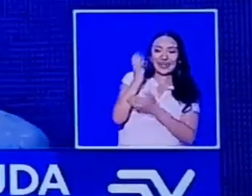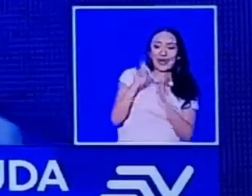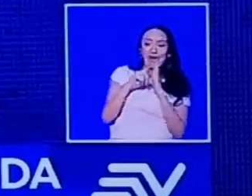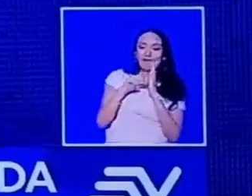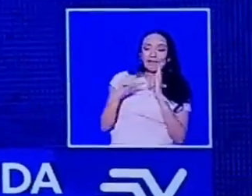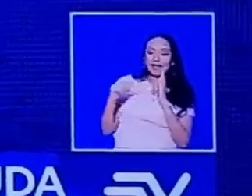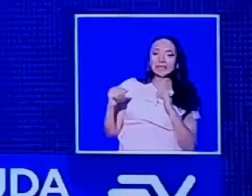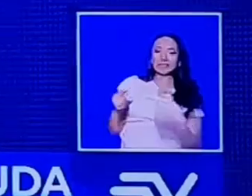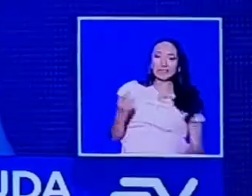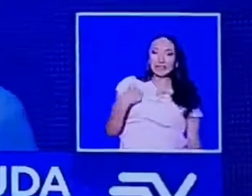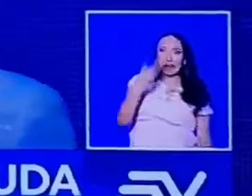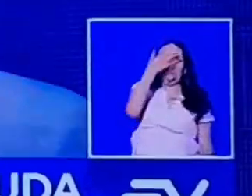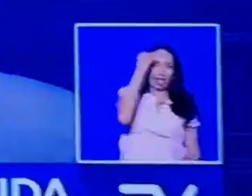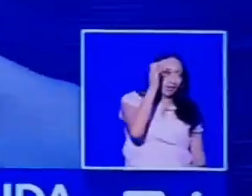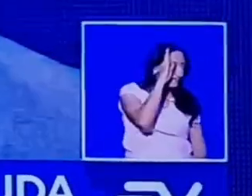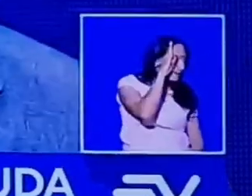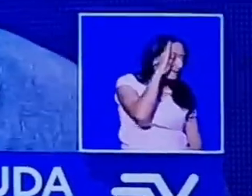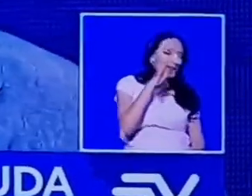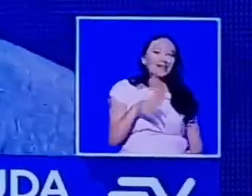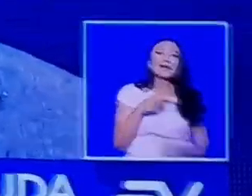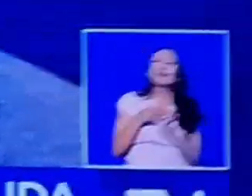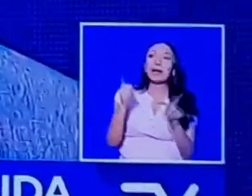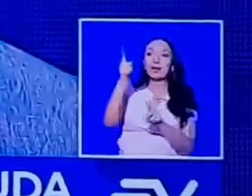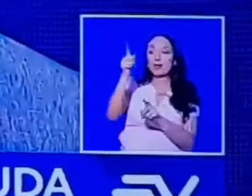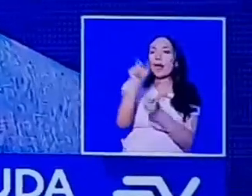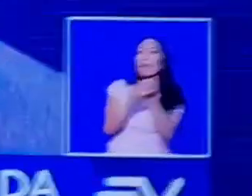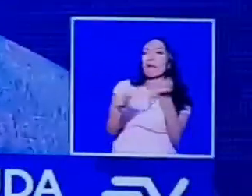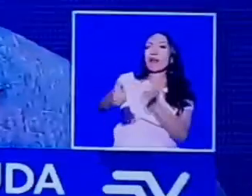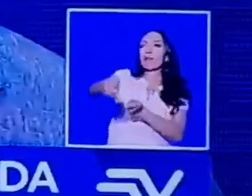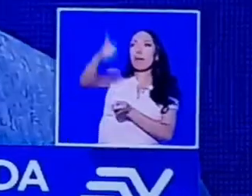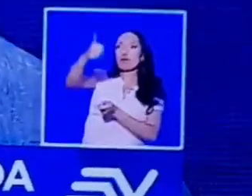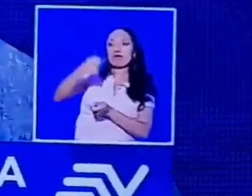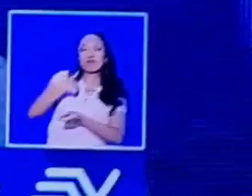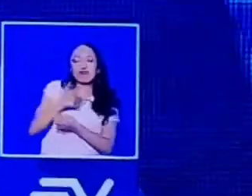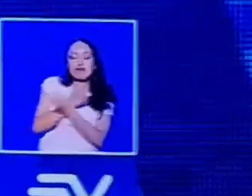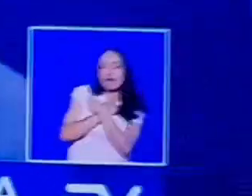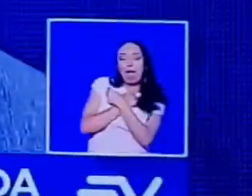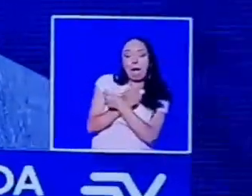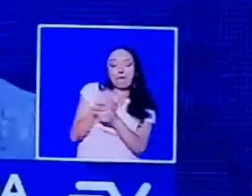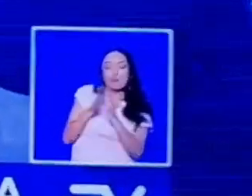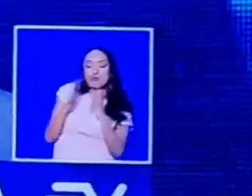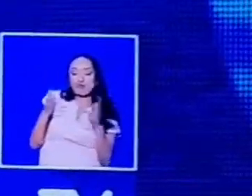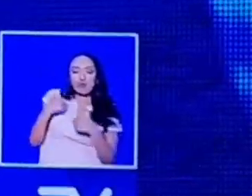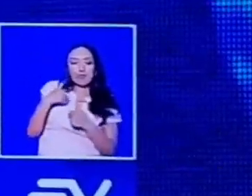me olvido y no le hago caso, pero sí, a mi hermano lo quiero muchísimo, es un ser muy especial,